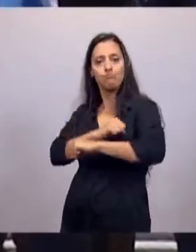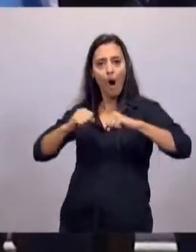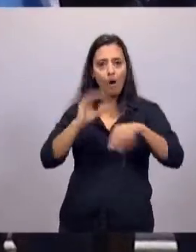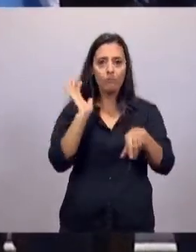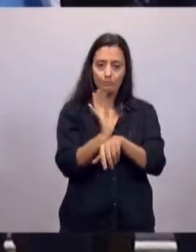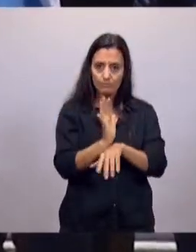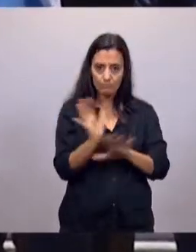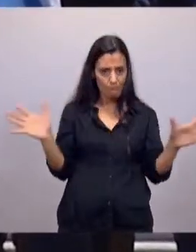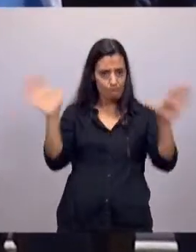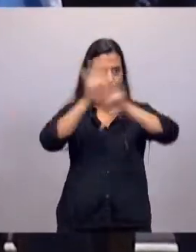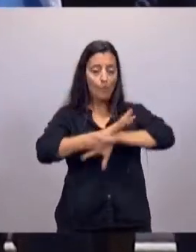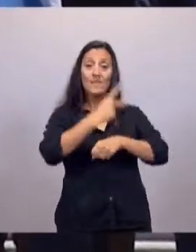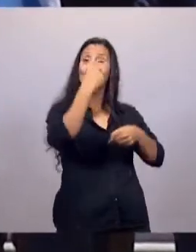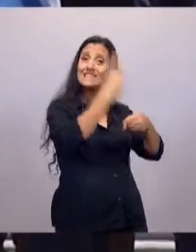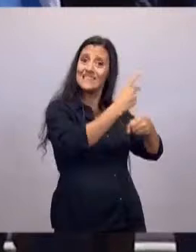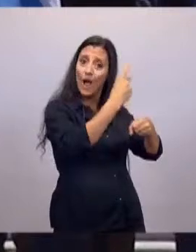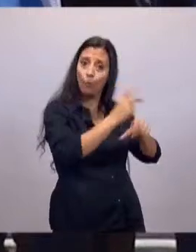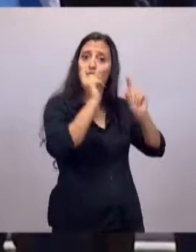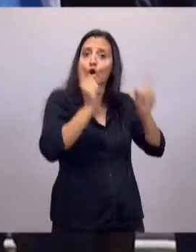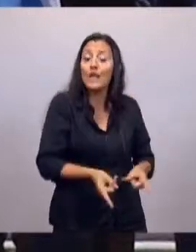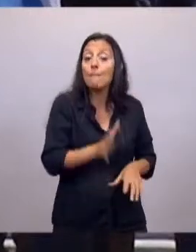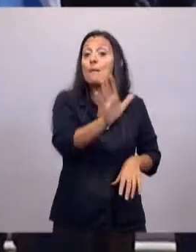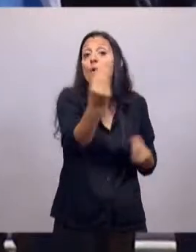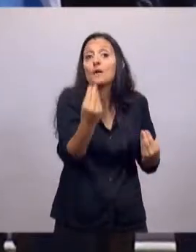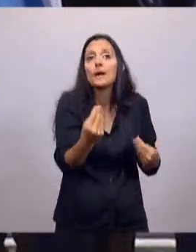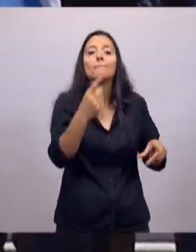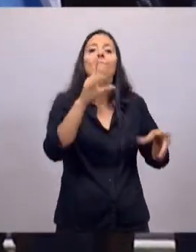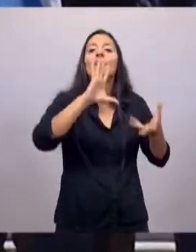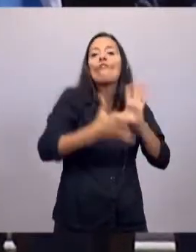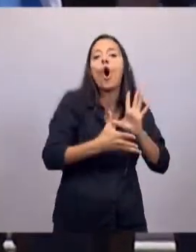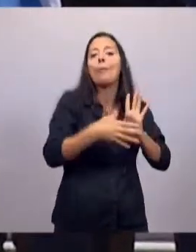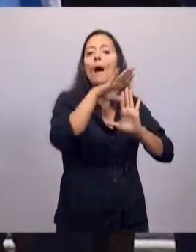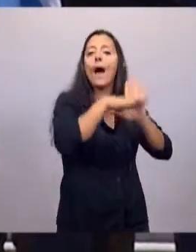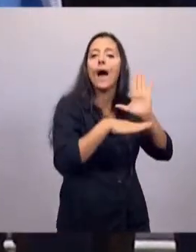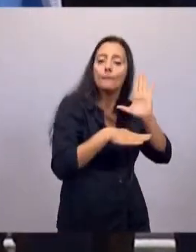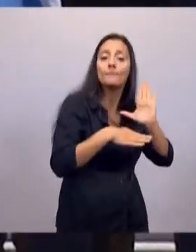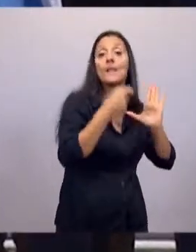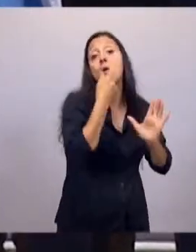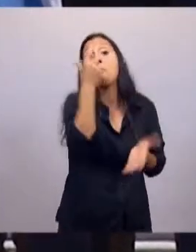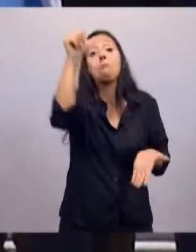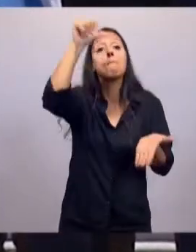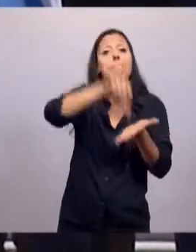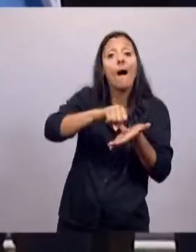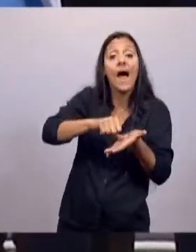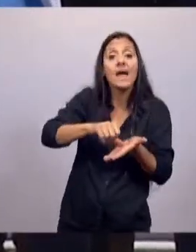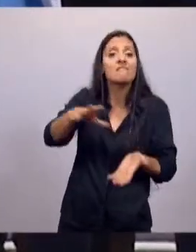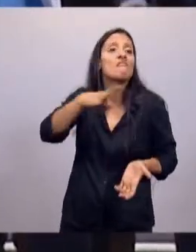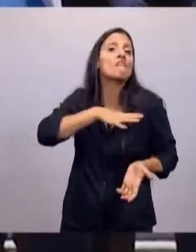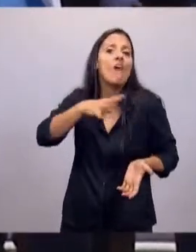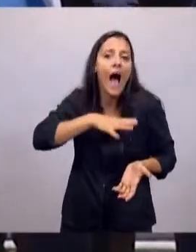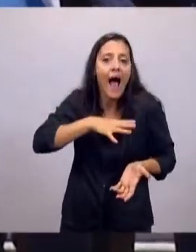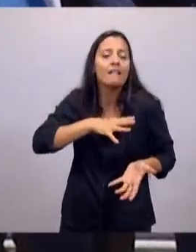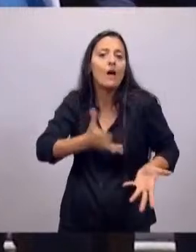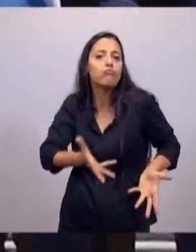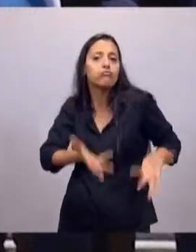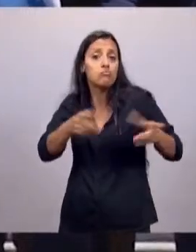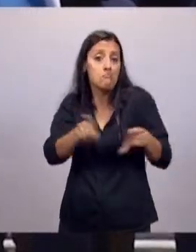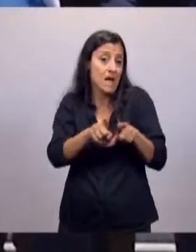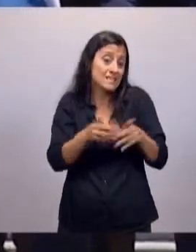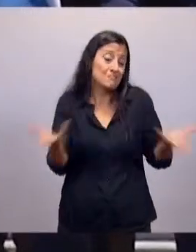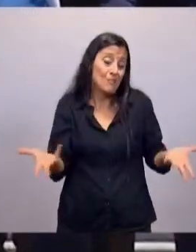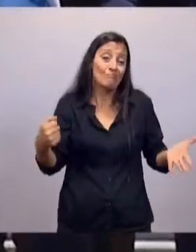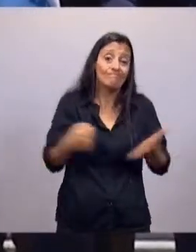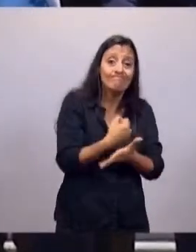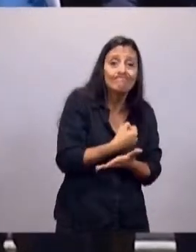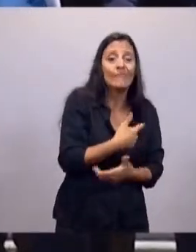En segundo lugar, porque desde el punto de vista teórico, si un país carece de reputación, como